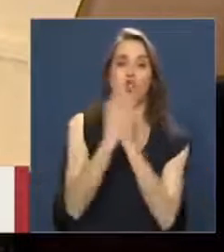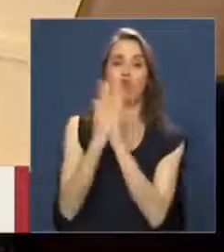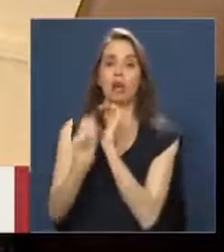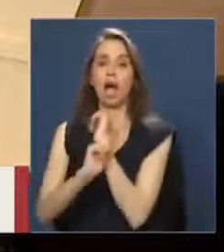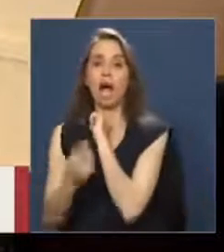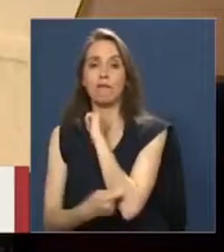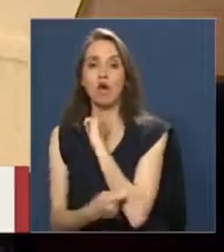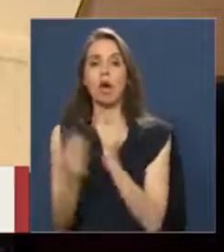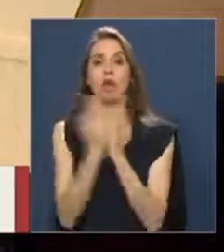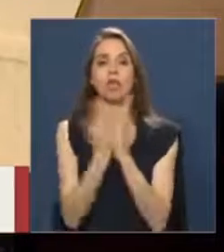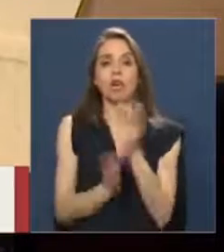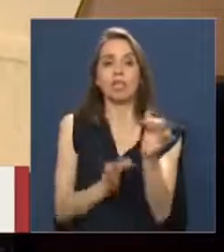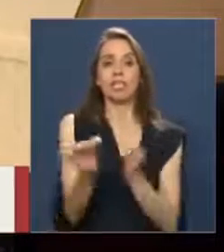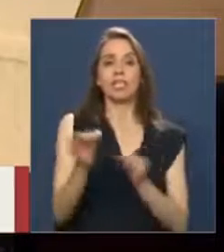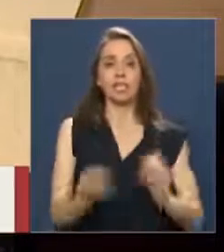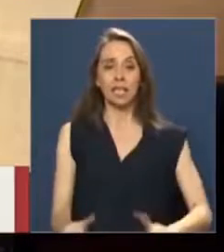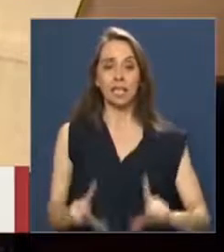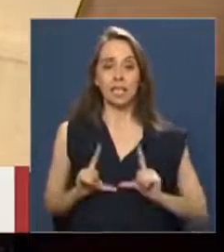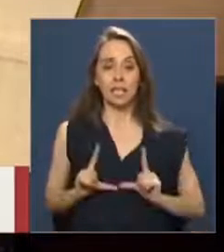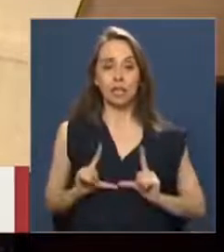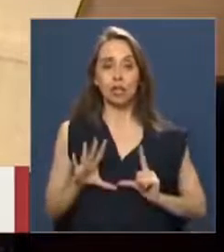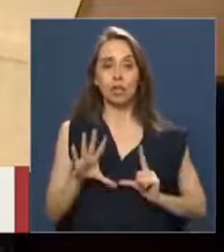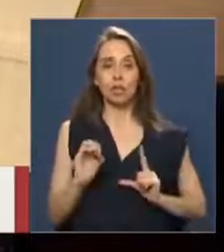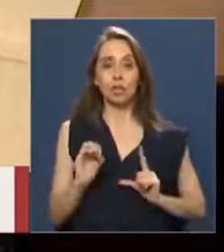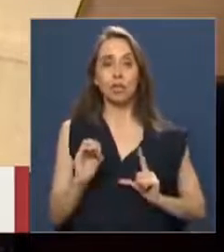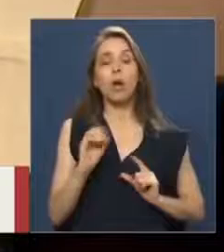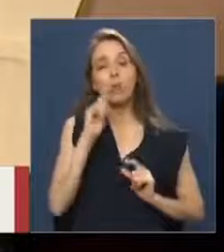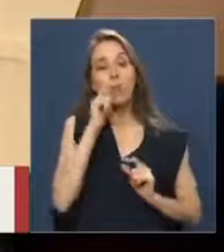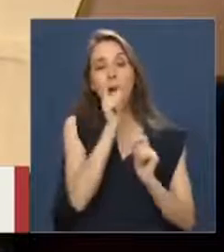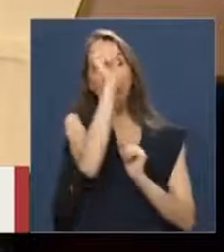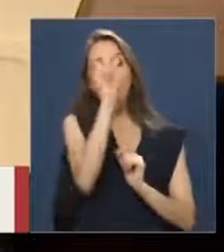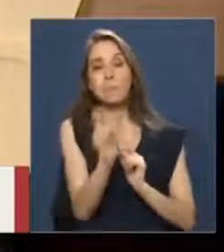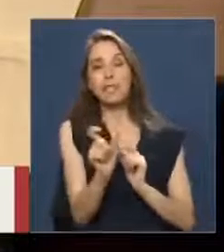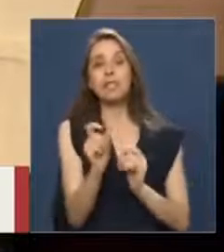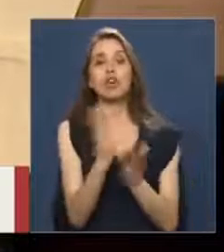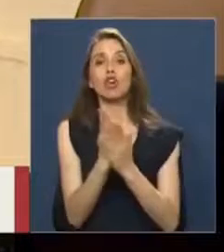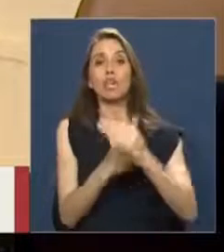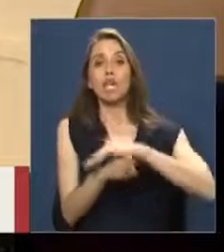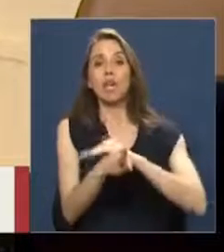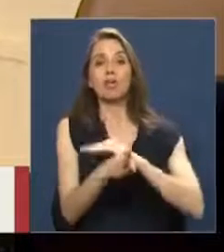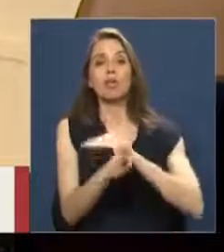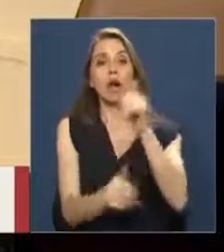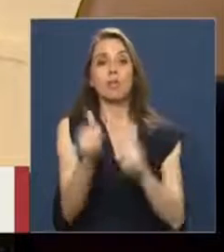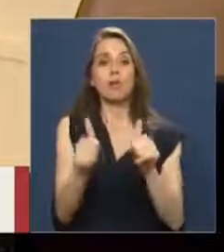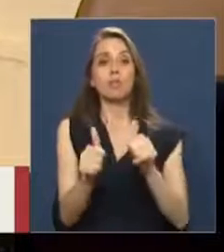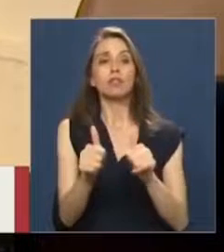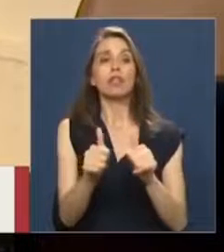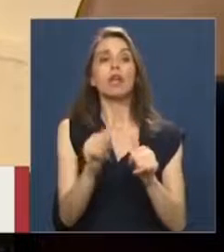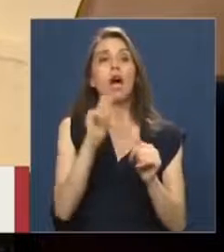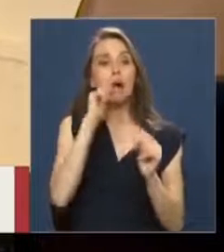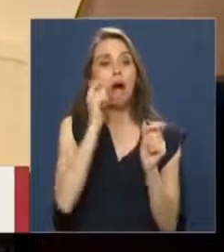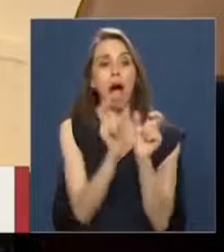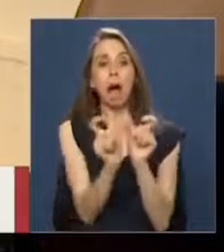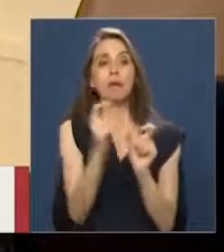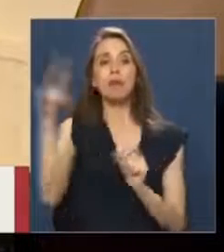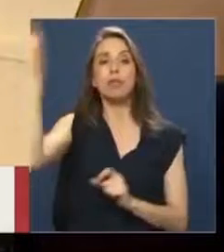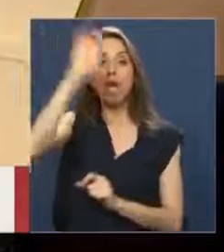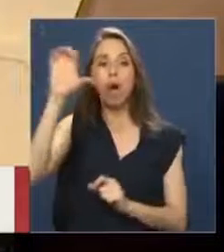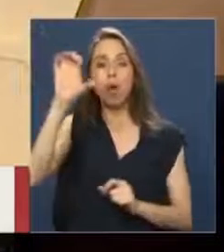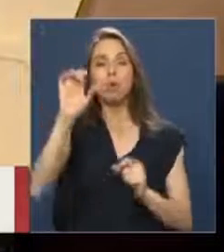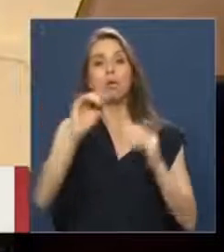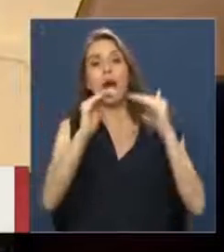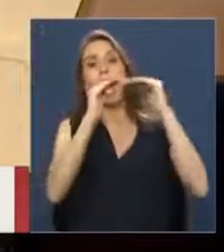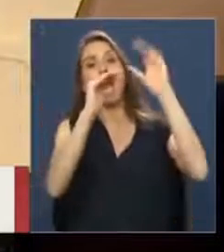abogados, ingenieros, los 50 primeros apellidos que pueden acceder a estas profesiones son todos de origen europeo. Los